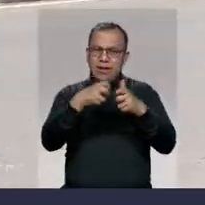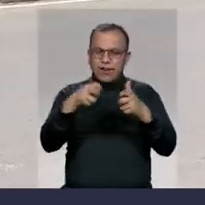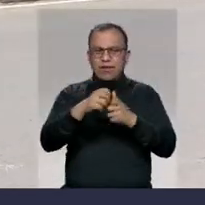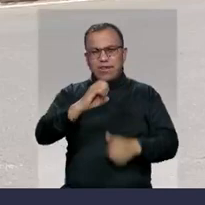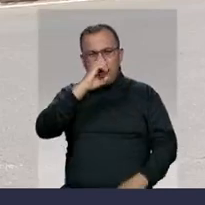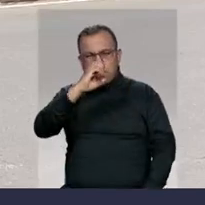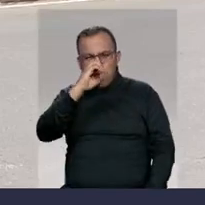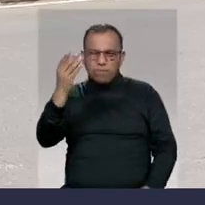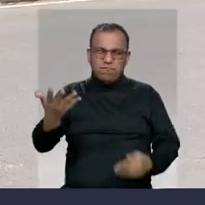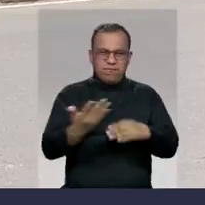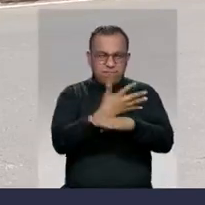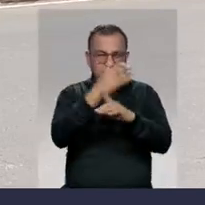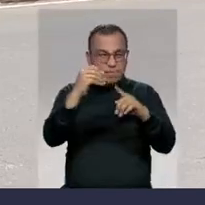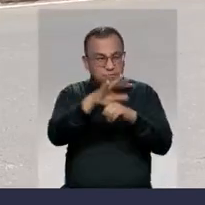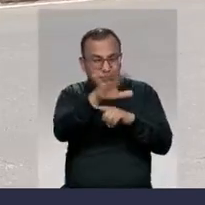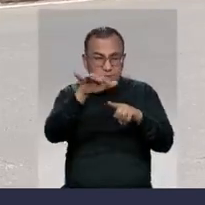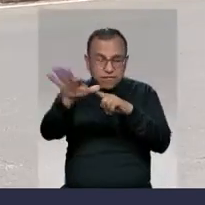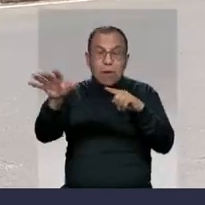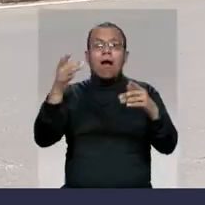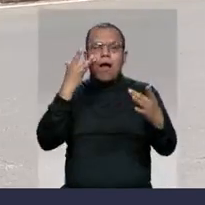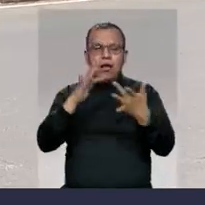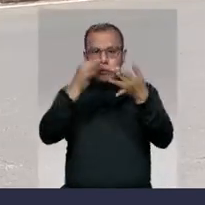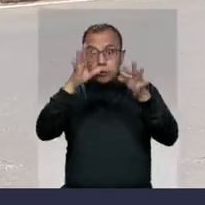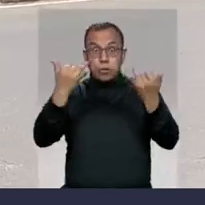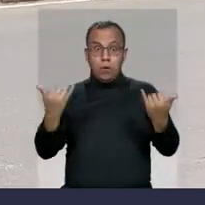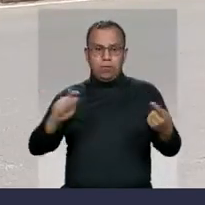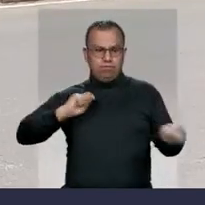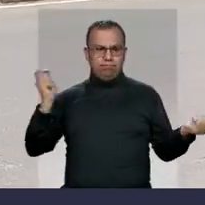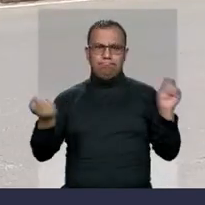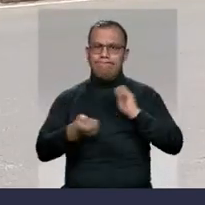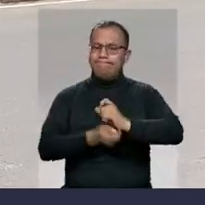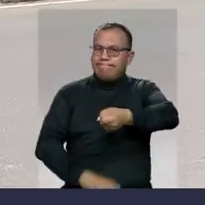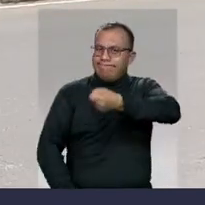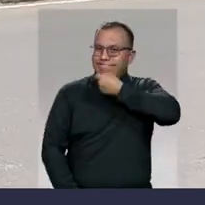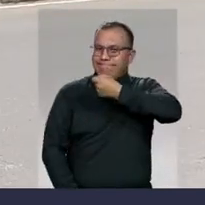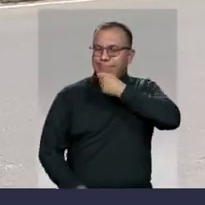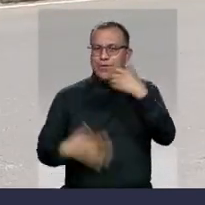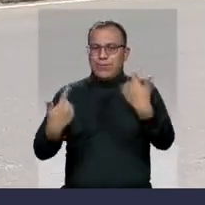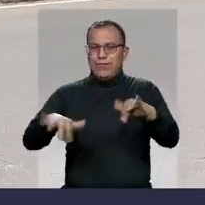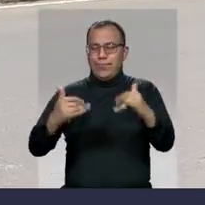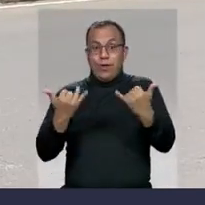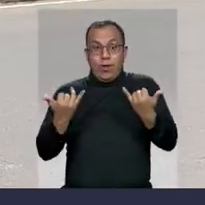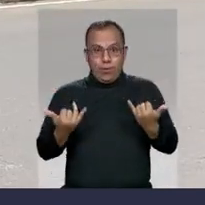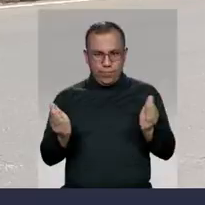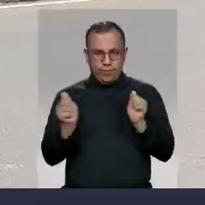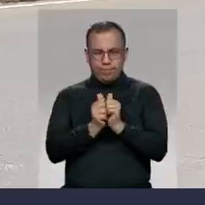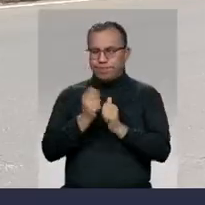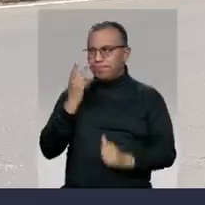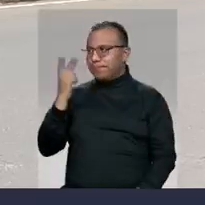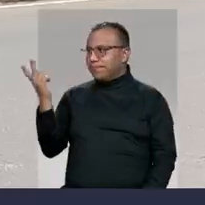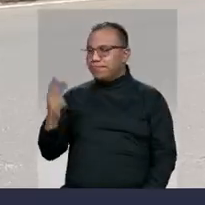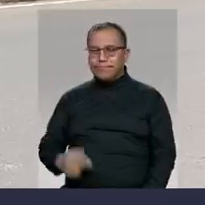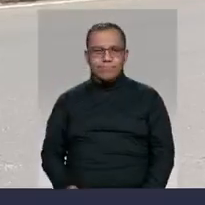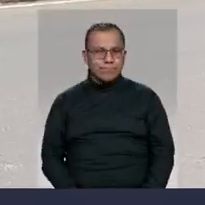emisiones nocivas para el medio ambiente. Por eso esta noticia ha sido recibida positivamente por la comunidad. Hablamos con ellos.